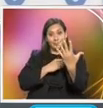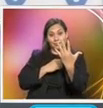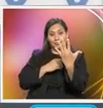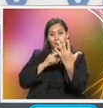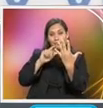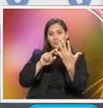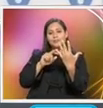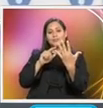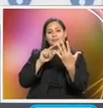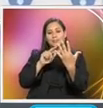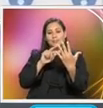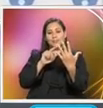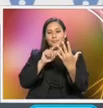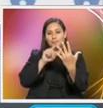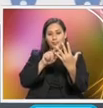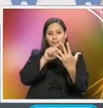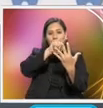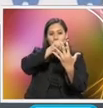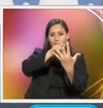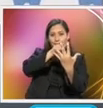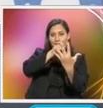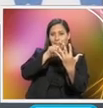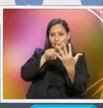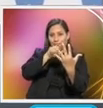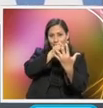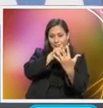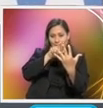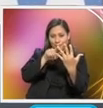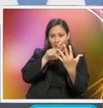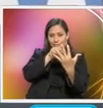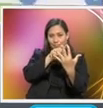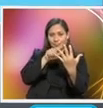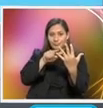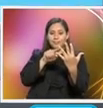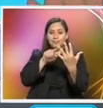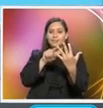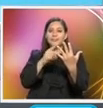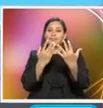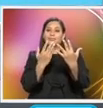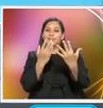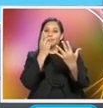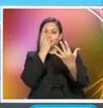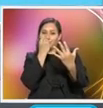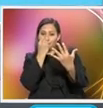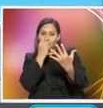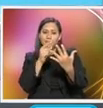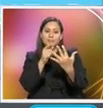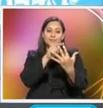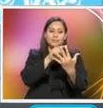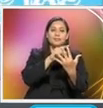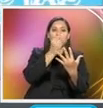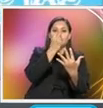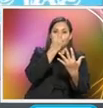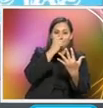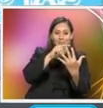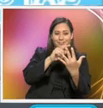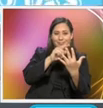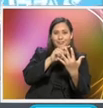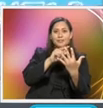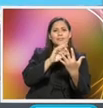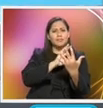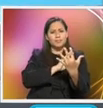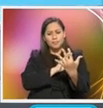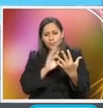las colaciones que vendría siendo lo que está en medio de la comida y del desayuno y la comida, y de la comida y la cena. También, si pudiera